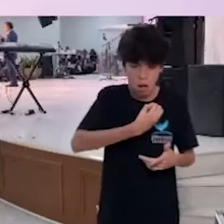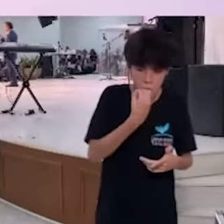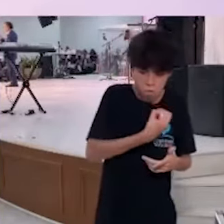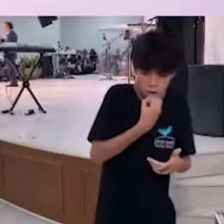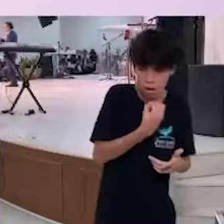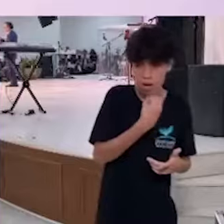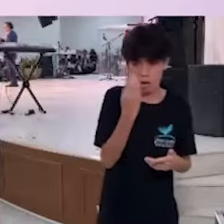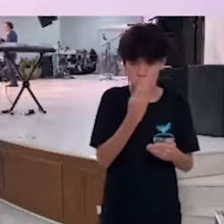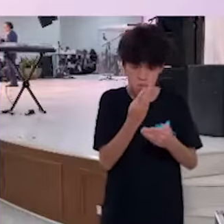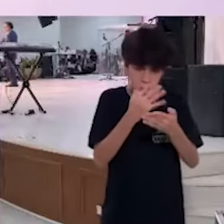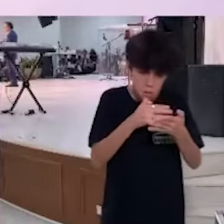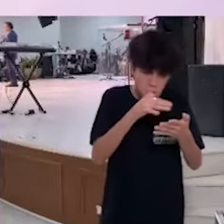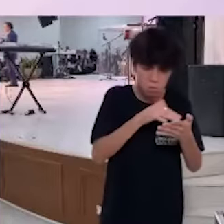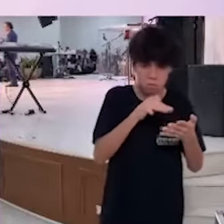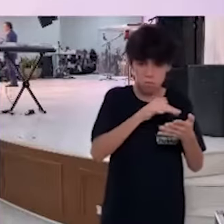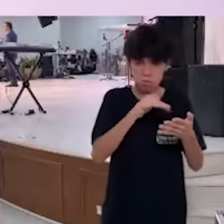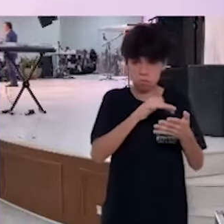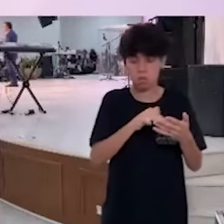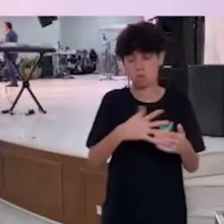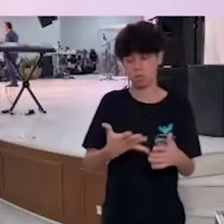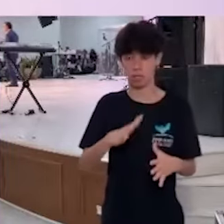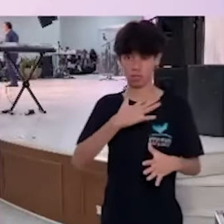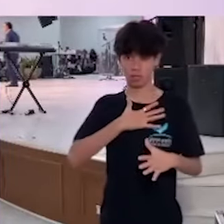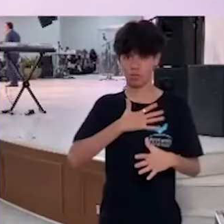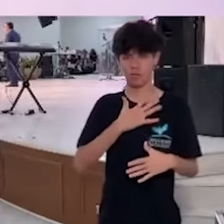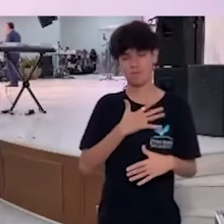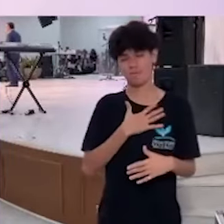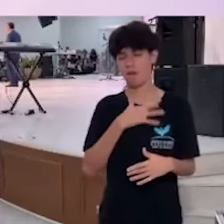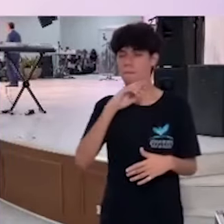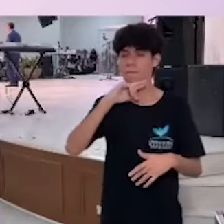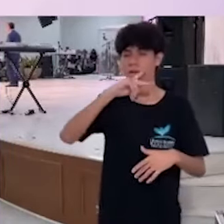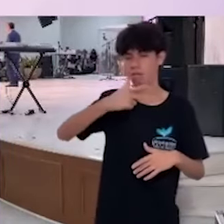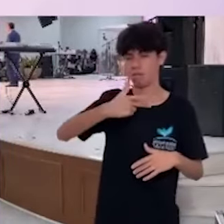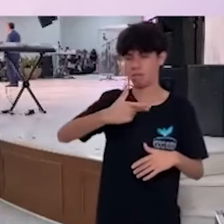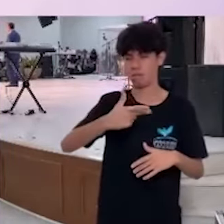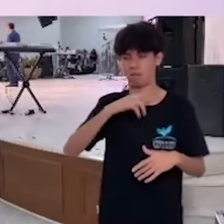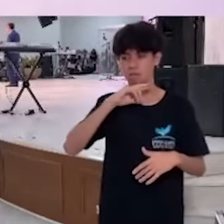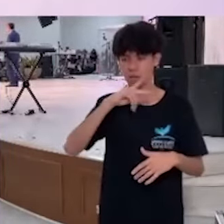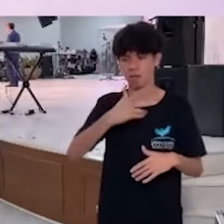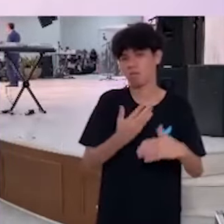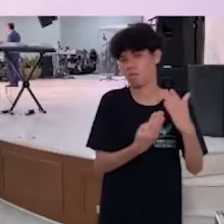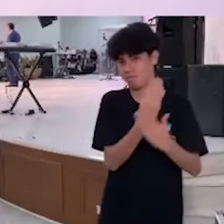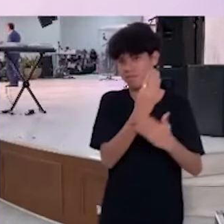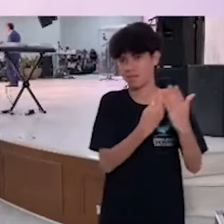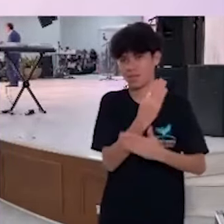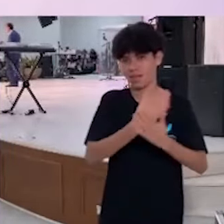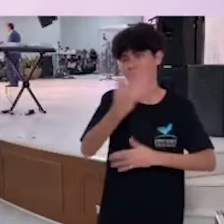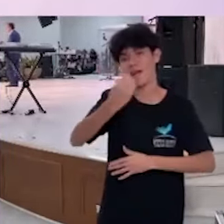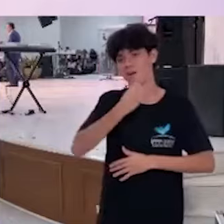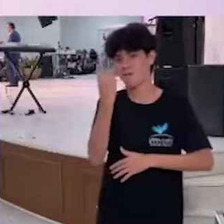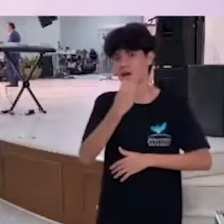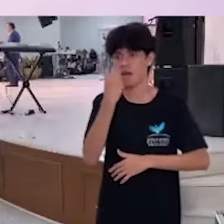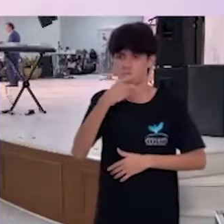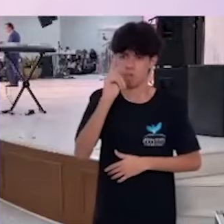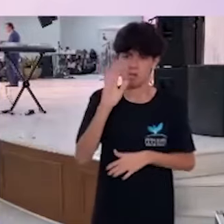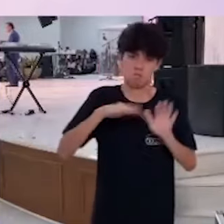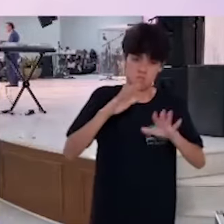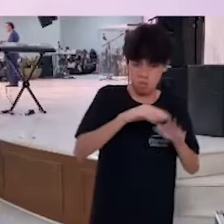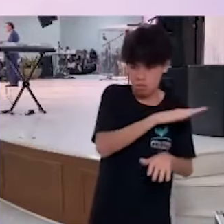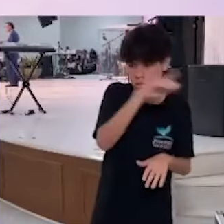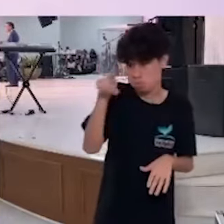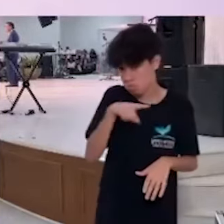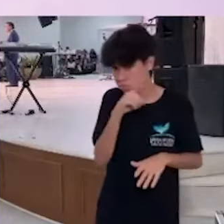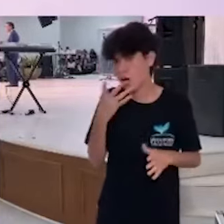su tiempo con Dios en la noche, yo las mañanas, yo prefiero las mañanas, pero está bien en la noche, quien lo tenga, a lo mejor por